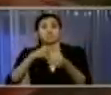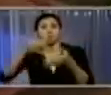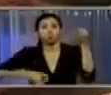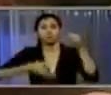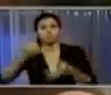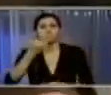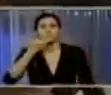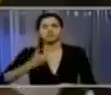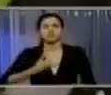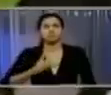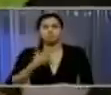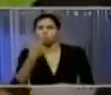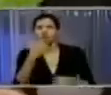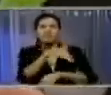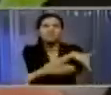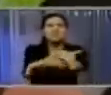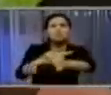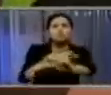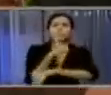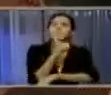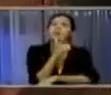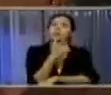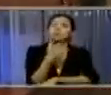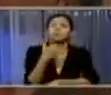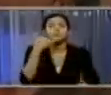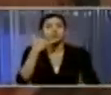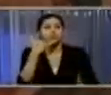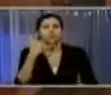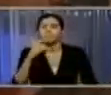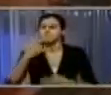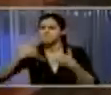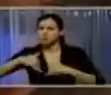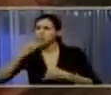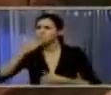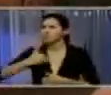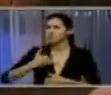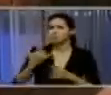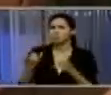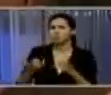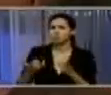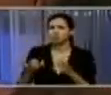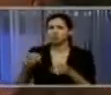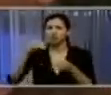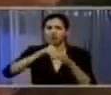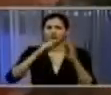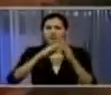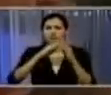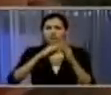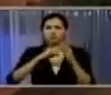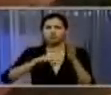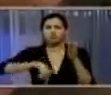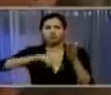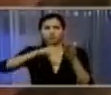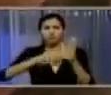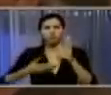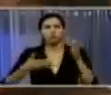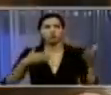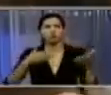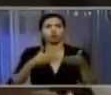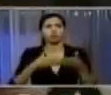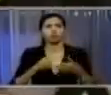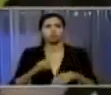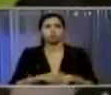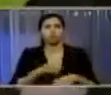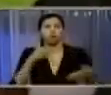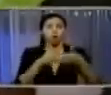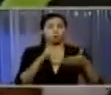mi dirección y mi teléfono. Mi hijo me llama y me dice, mamá, están aquí en la casa para que firmes en contra de Maduro. Ustedes